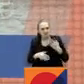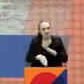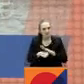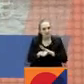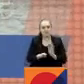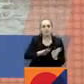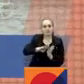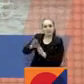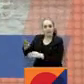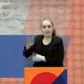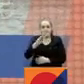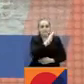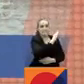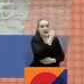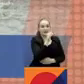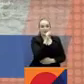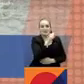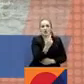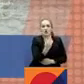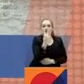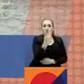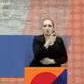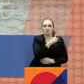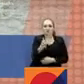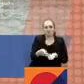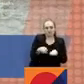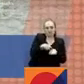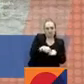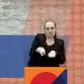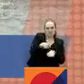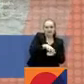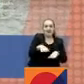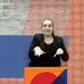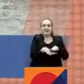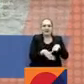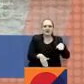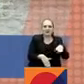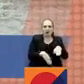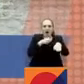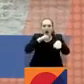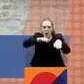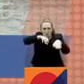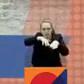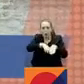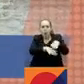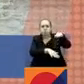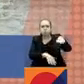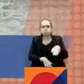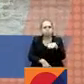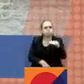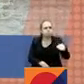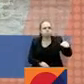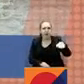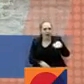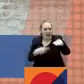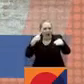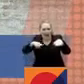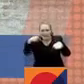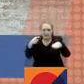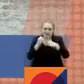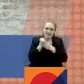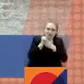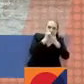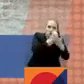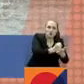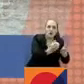En Barranquilla, 2 personas a bordo de un taxi fueron rescatadas de un arroyo. Las fuertes lluvias también generaron emergencias en el